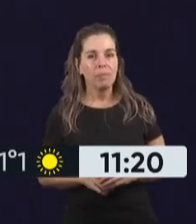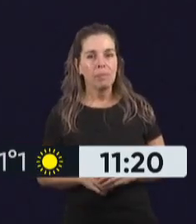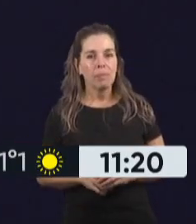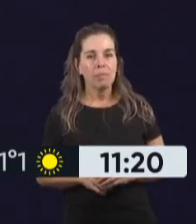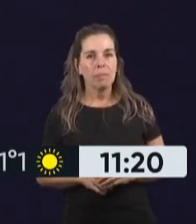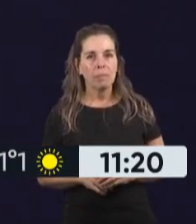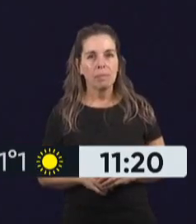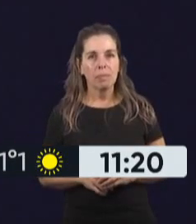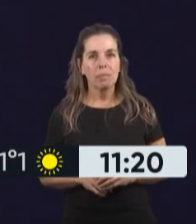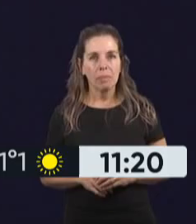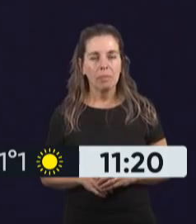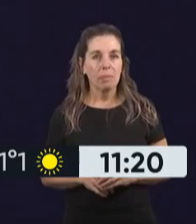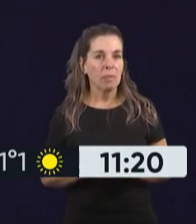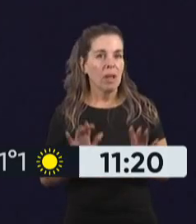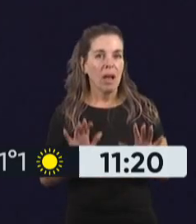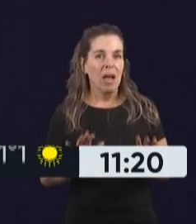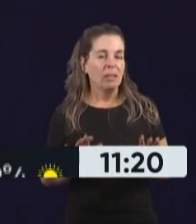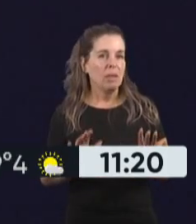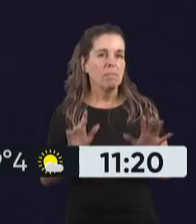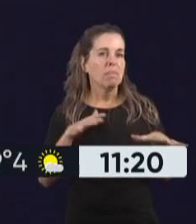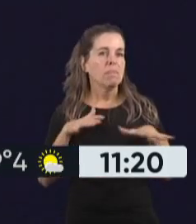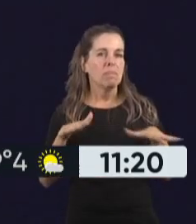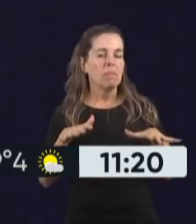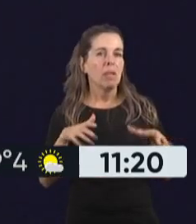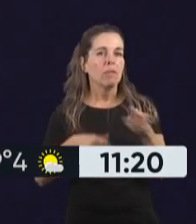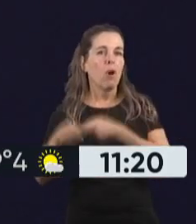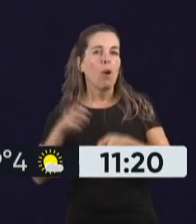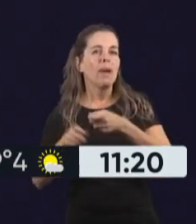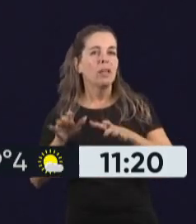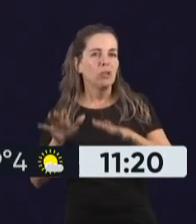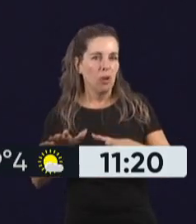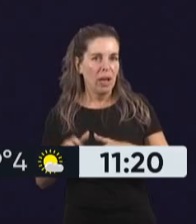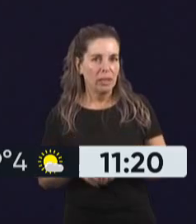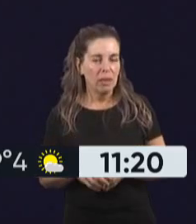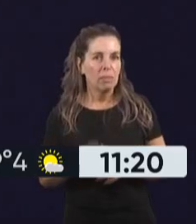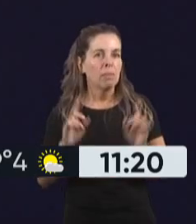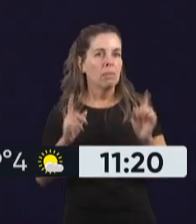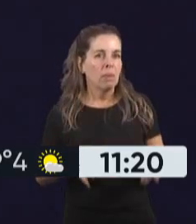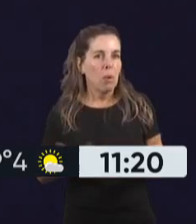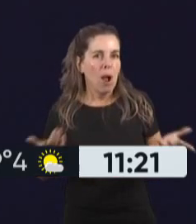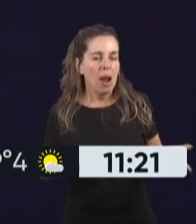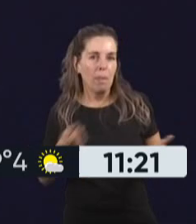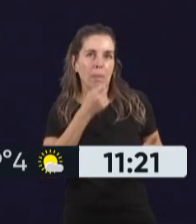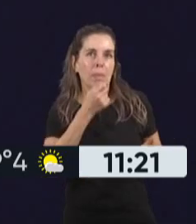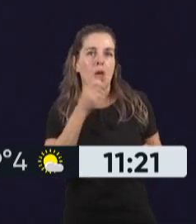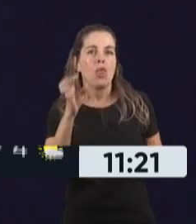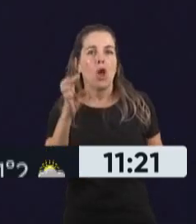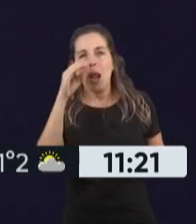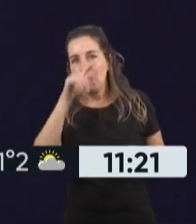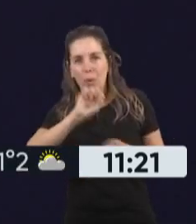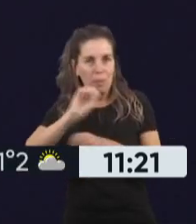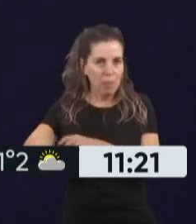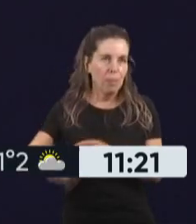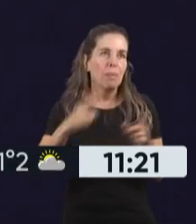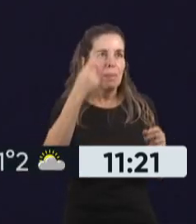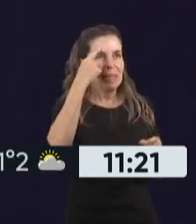digamos, es parte de lo que ocurre en el mercado, ¿no? Y de todas maneras, si no tomo el dólar blue, puedo tomar el dólar financiero. O